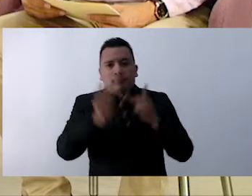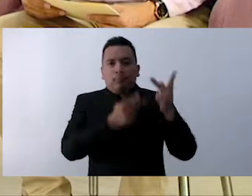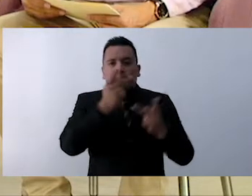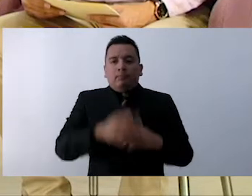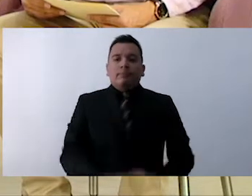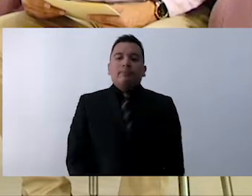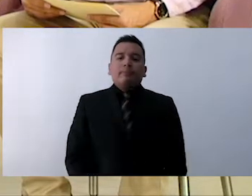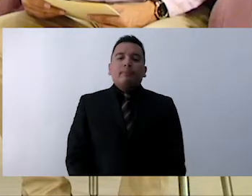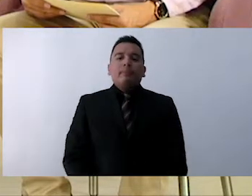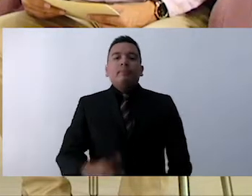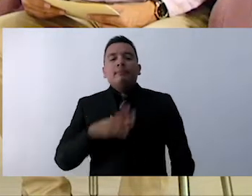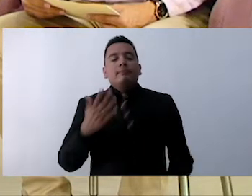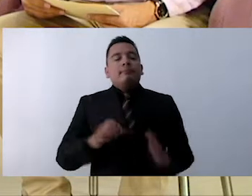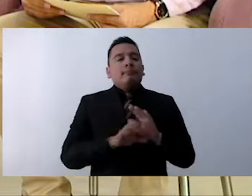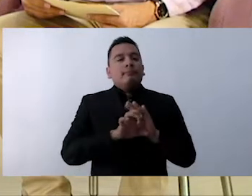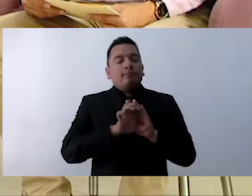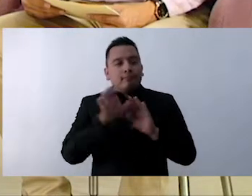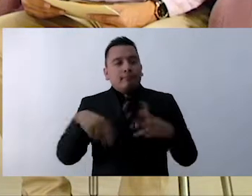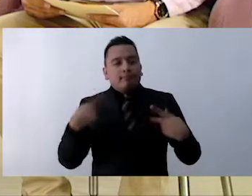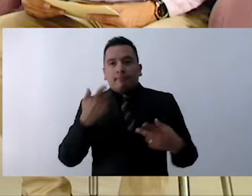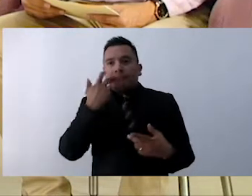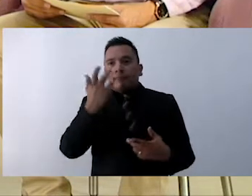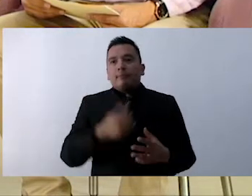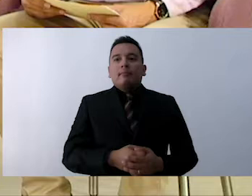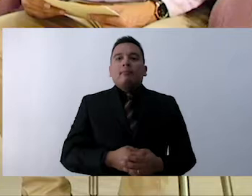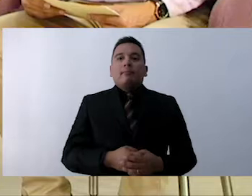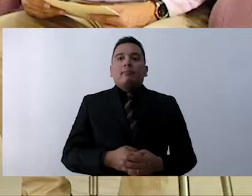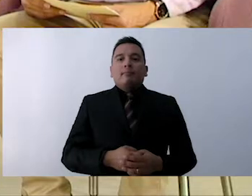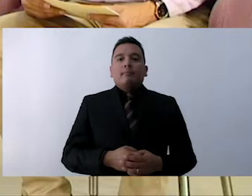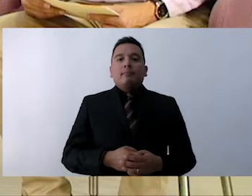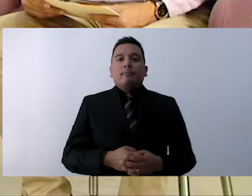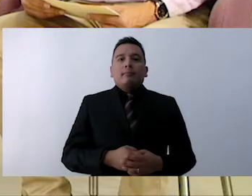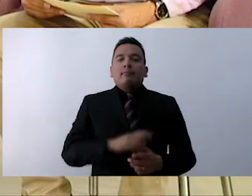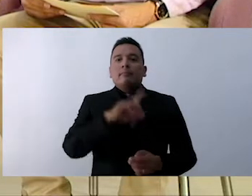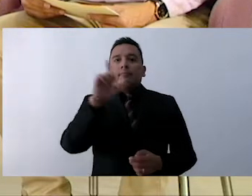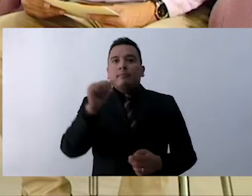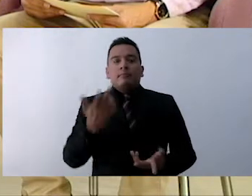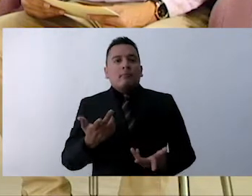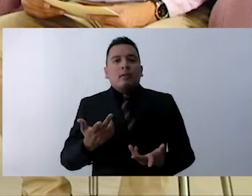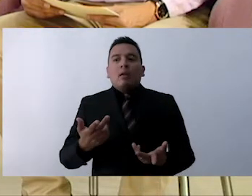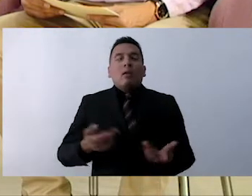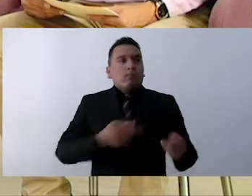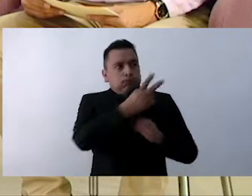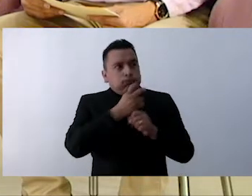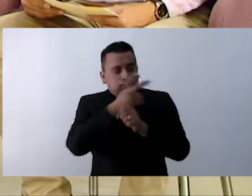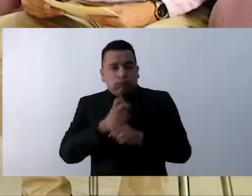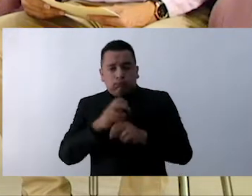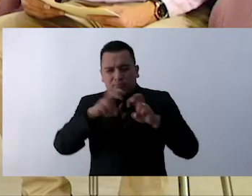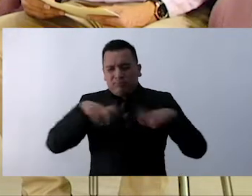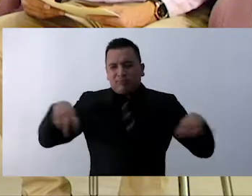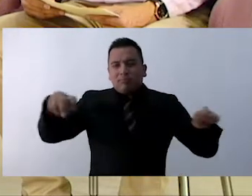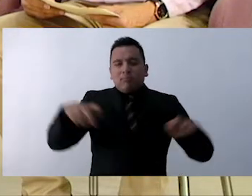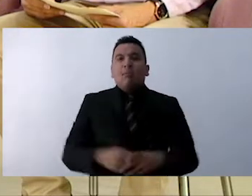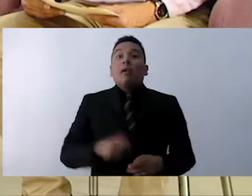debate. Candidatas y candidatos a senaduría, diputación, etcétera. Entonces se acercó a los candidatos y candidatas y fue